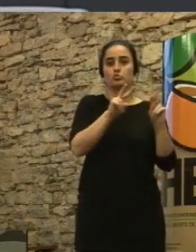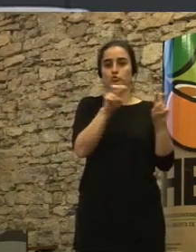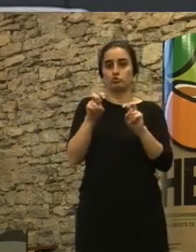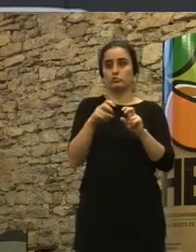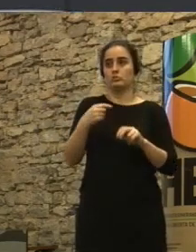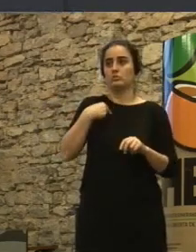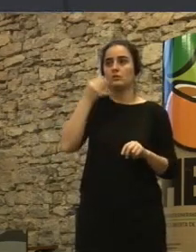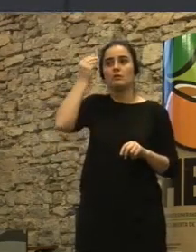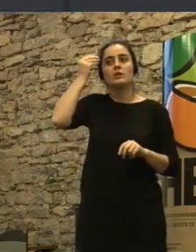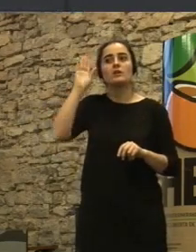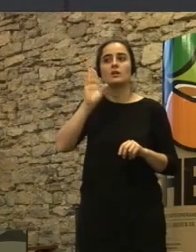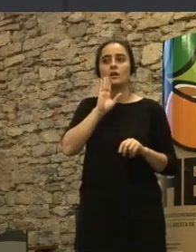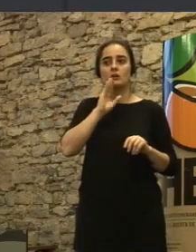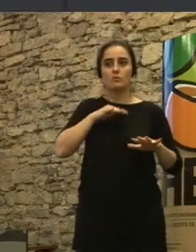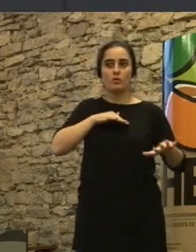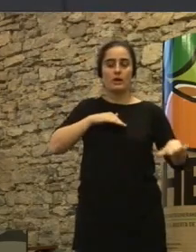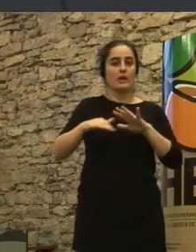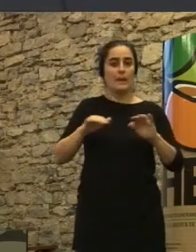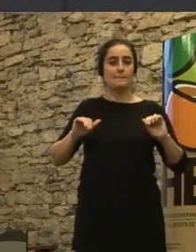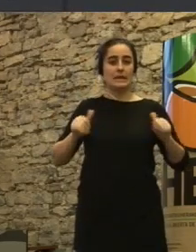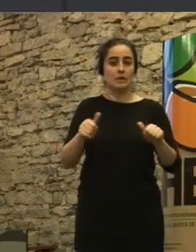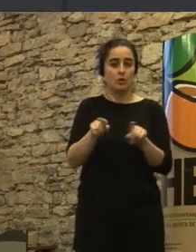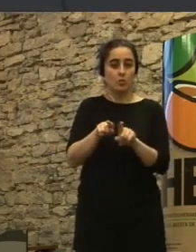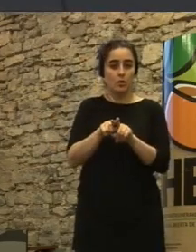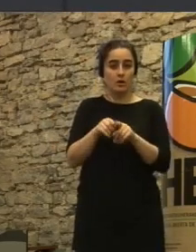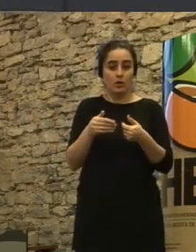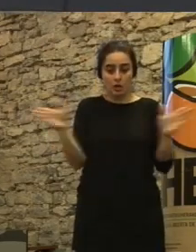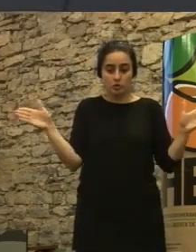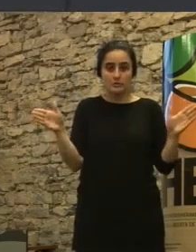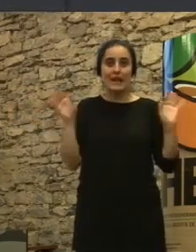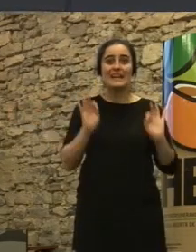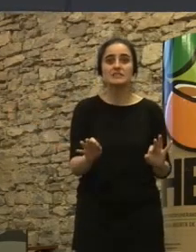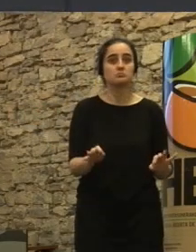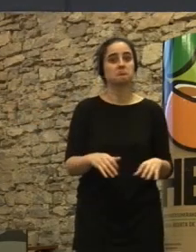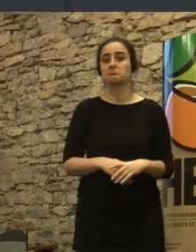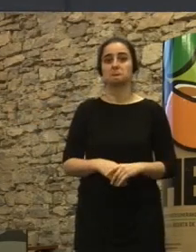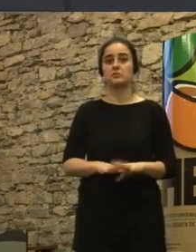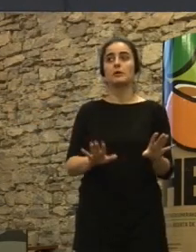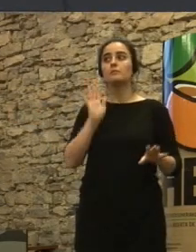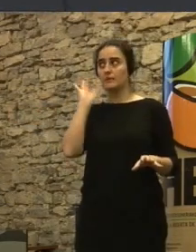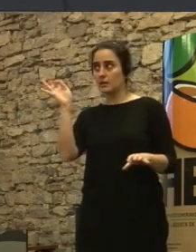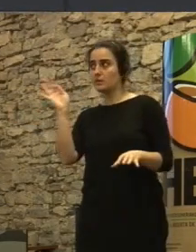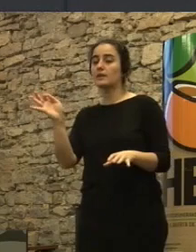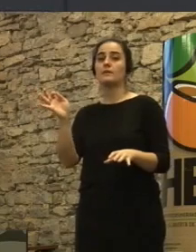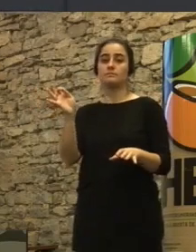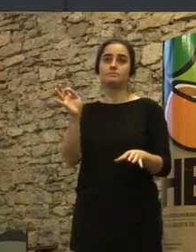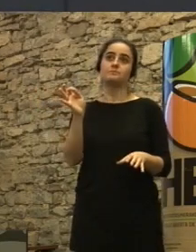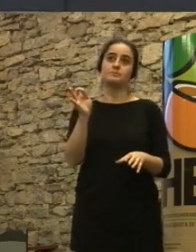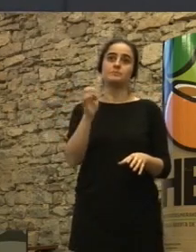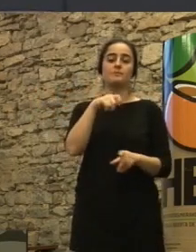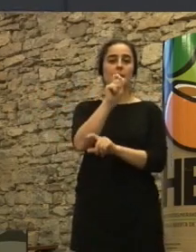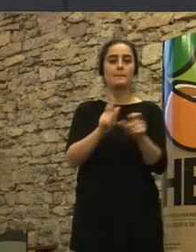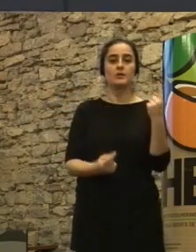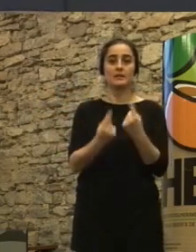veo que el emprendedor sea un extrovertido por definición. Otra cosa es que, como tú dices, sí es verdad que hay